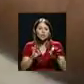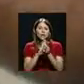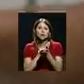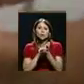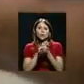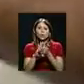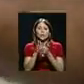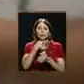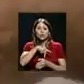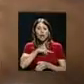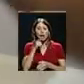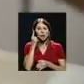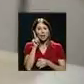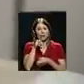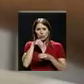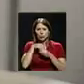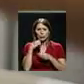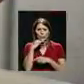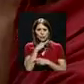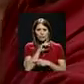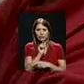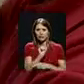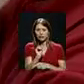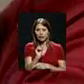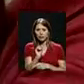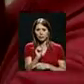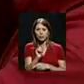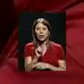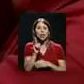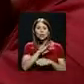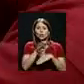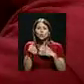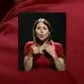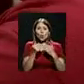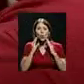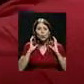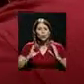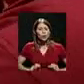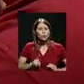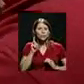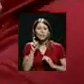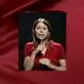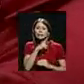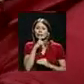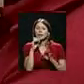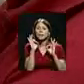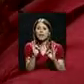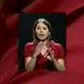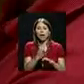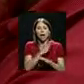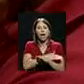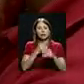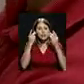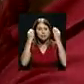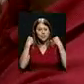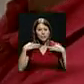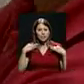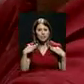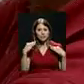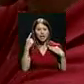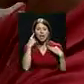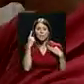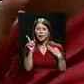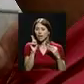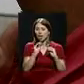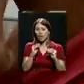personal para que no se acumulen bacterias seque todas las partes de su cuerpo muy bien antes de vestirse para evitar la aparición de hongos